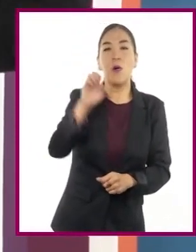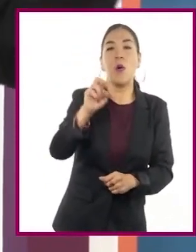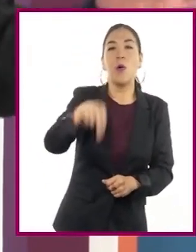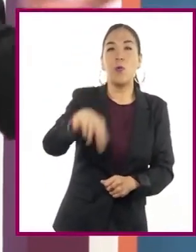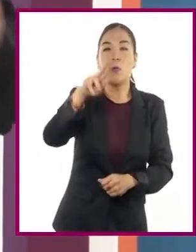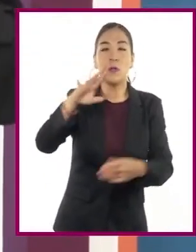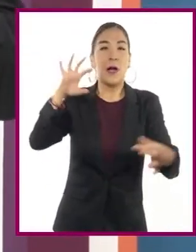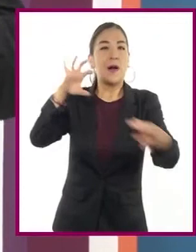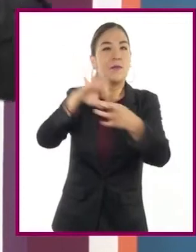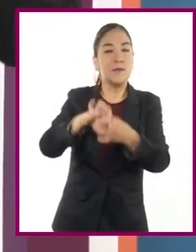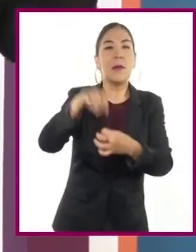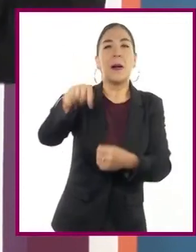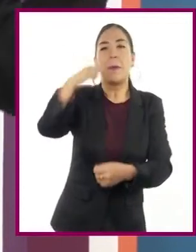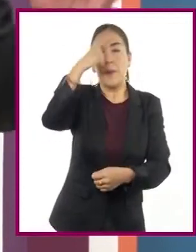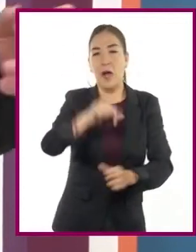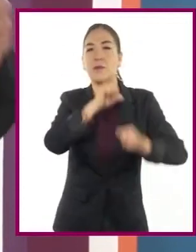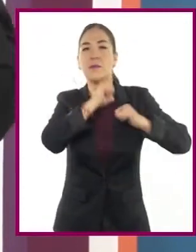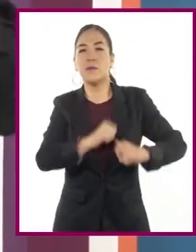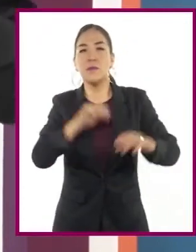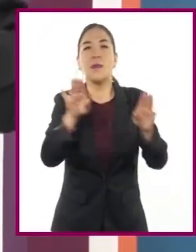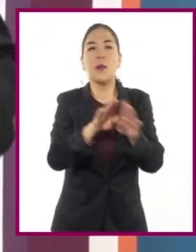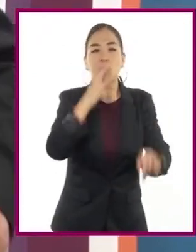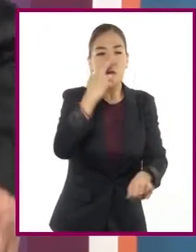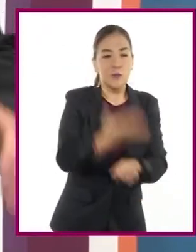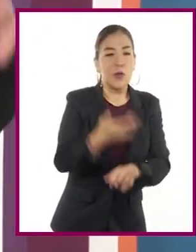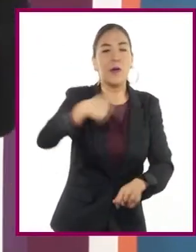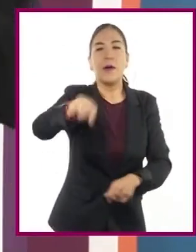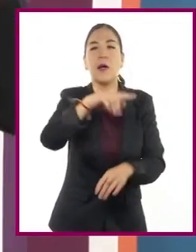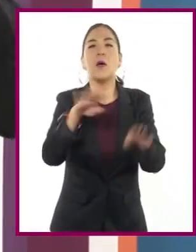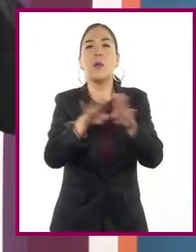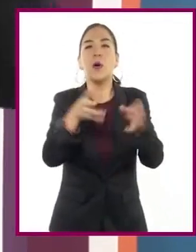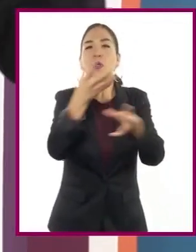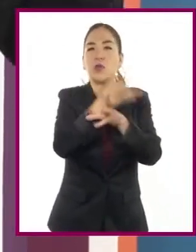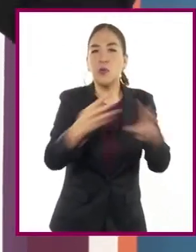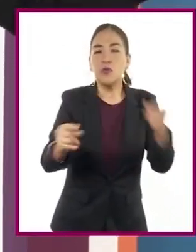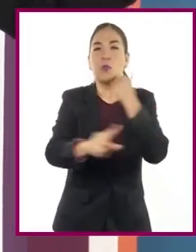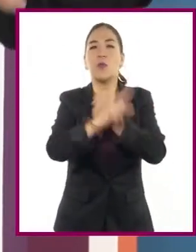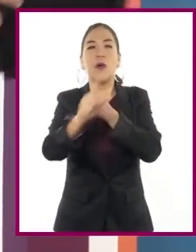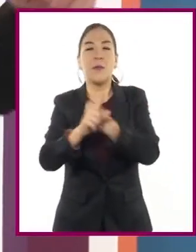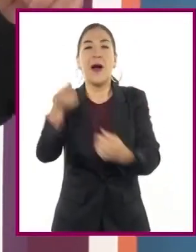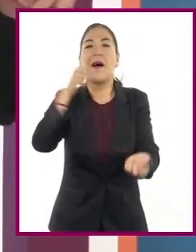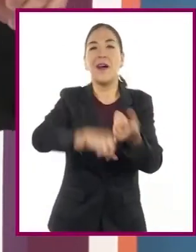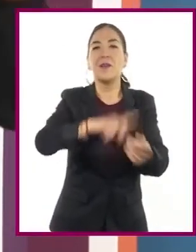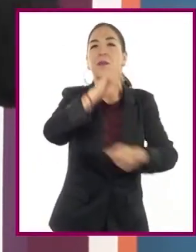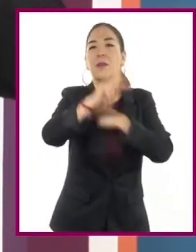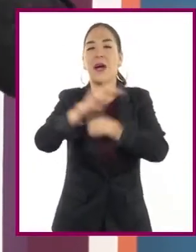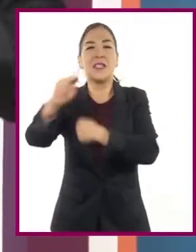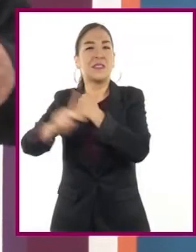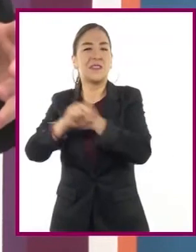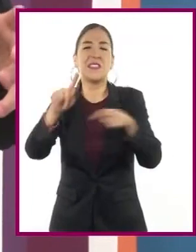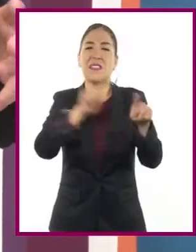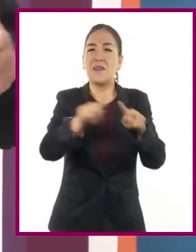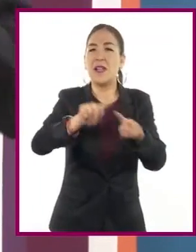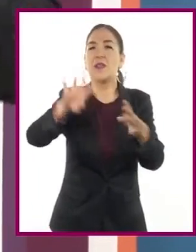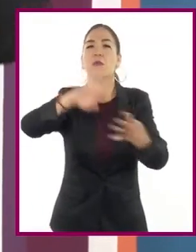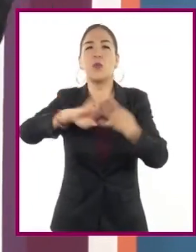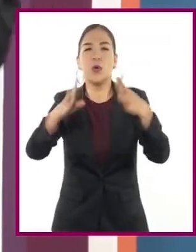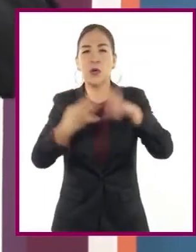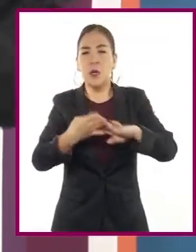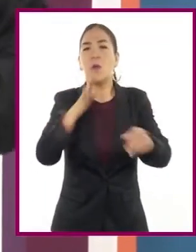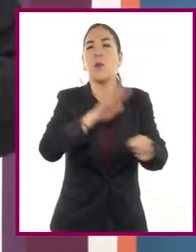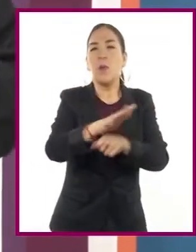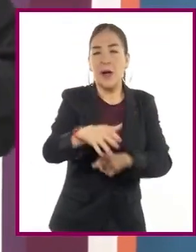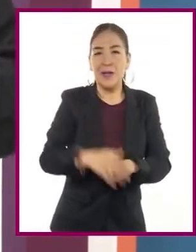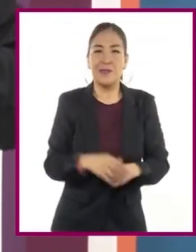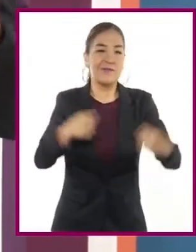está encargada de buscar la solución a las controversias entre los países por diversos motivos, como puede ser